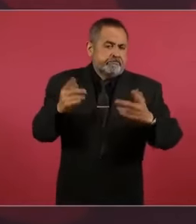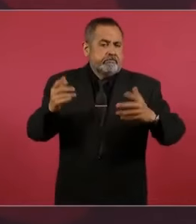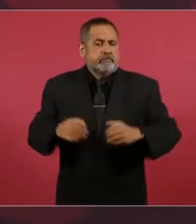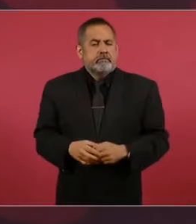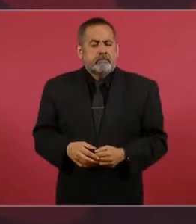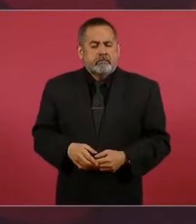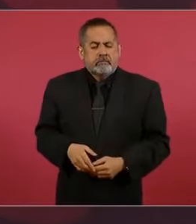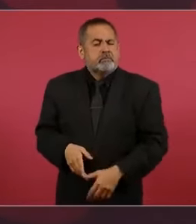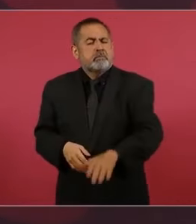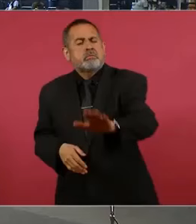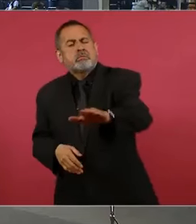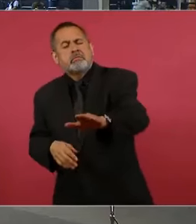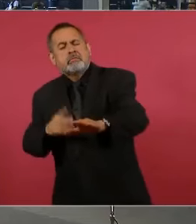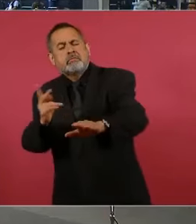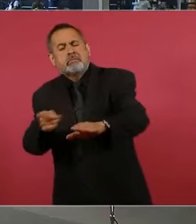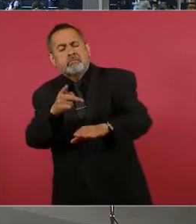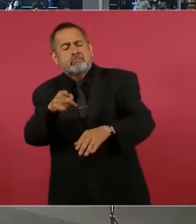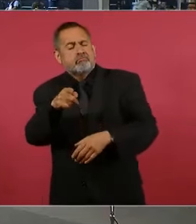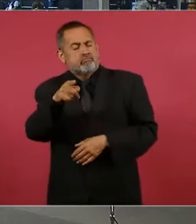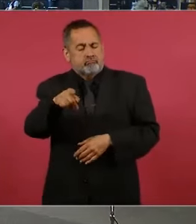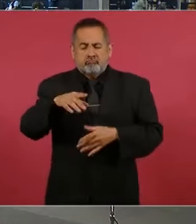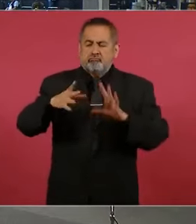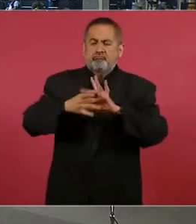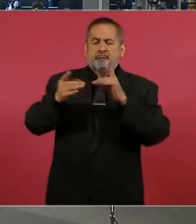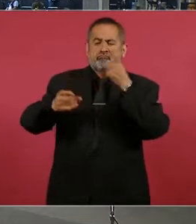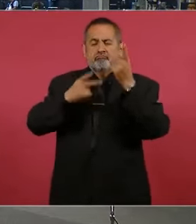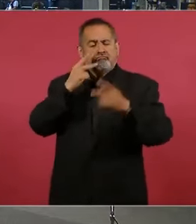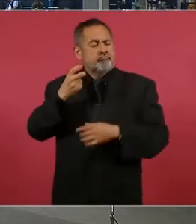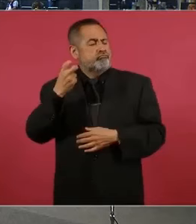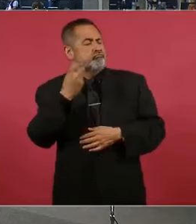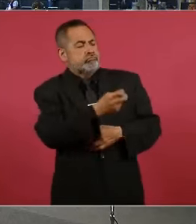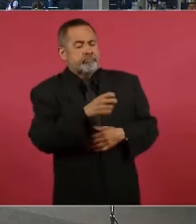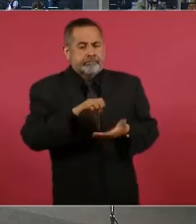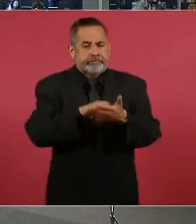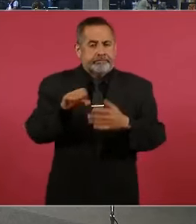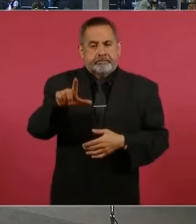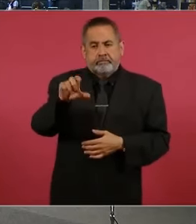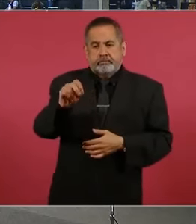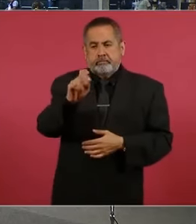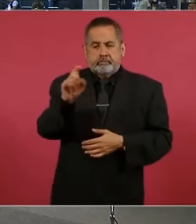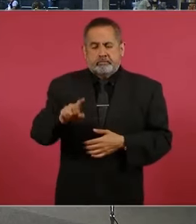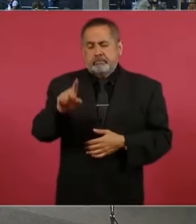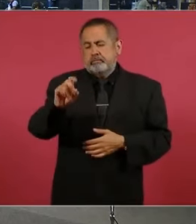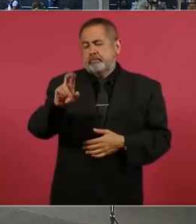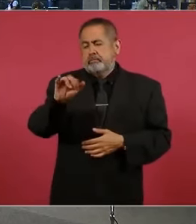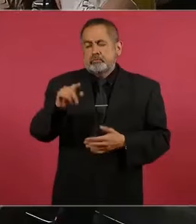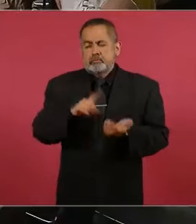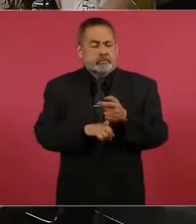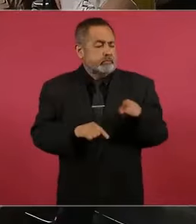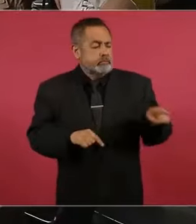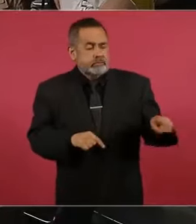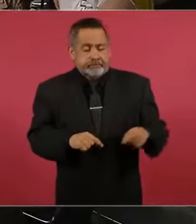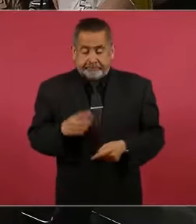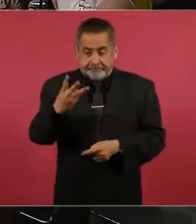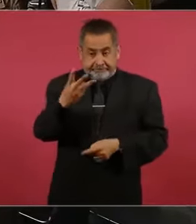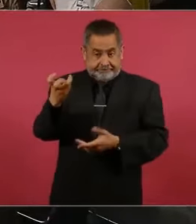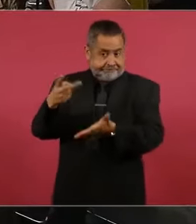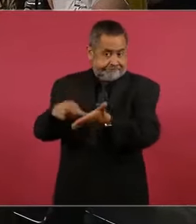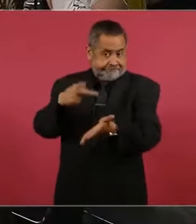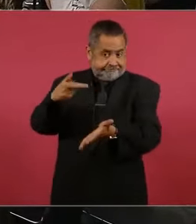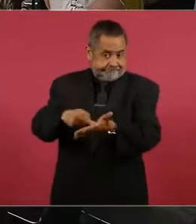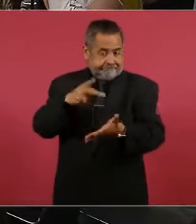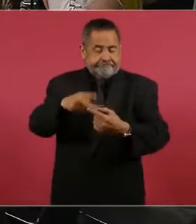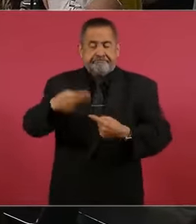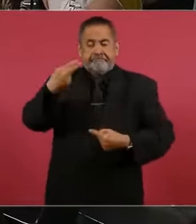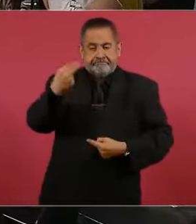Pero ellos sostienen que cuando usted los cita aquí, por ejemplo, López Dóriga argumenta que van 300 ocasiones que usted